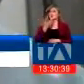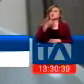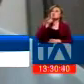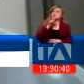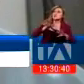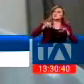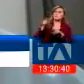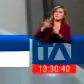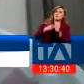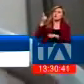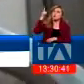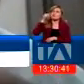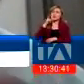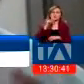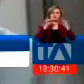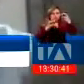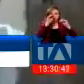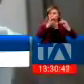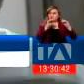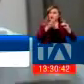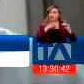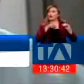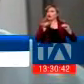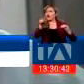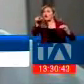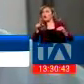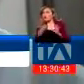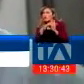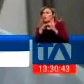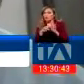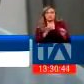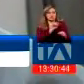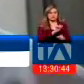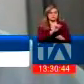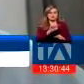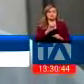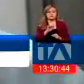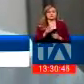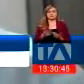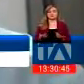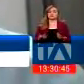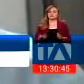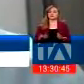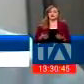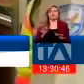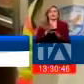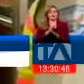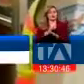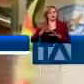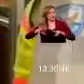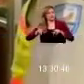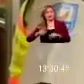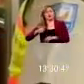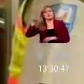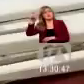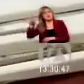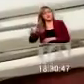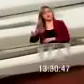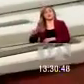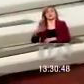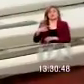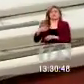corrupción. Enriquecimiento ilícito que normalmente no está en el funcionario corrupto, sino en terceros. Por eso que son casos